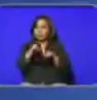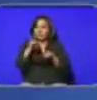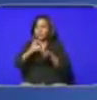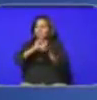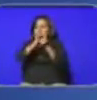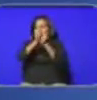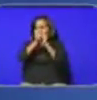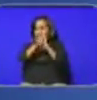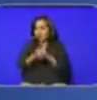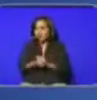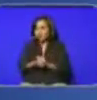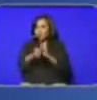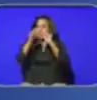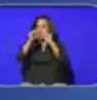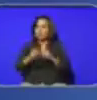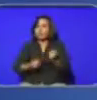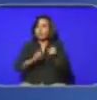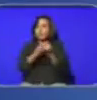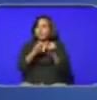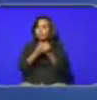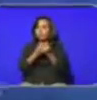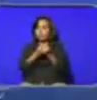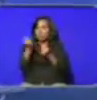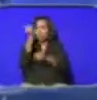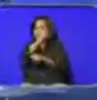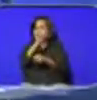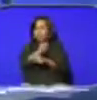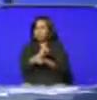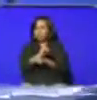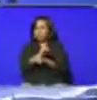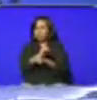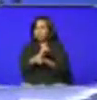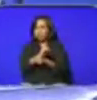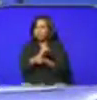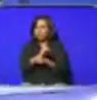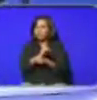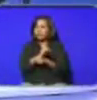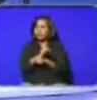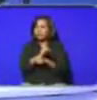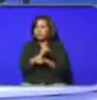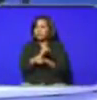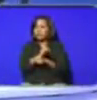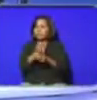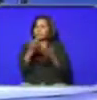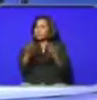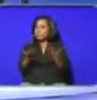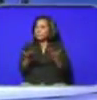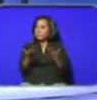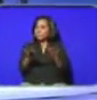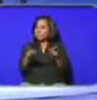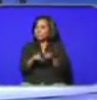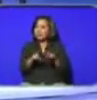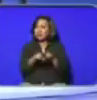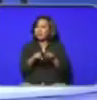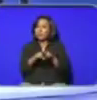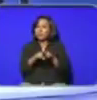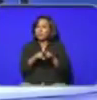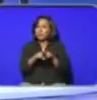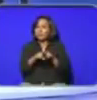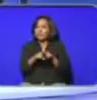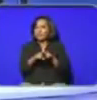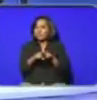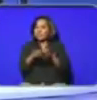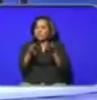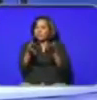a la sociedad. La presencia del rector de la Universidad Tecnológica me dice a mí, o por lo menos que es una garantía de que se han hecho